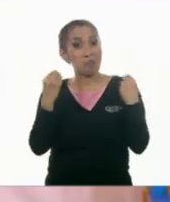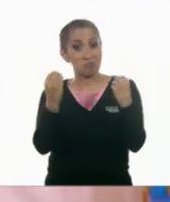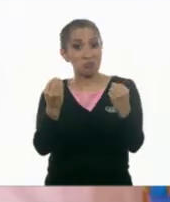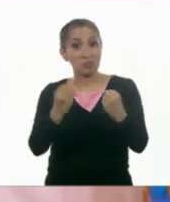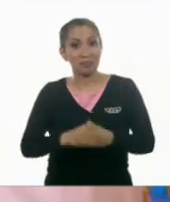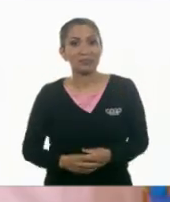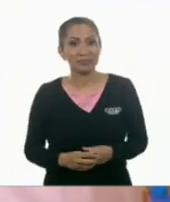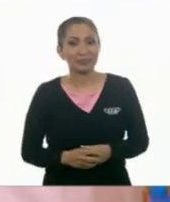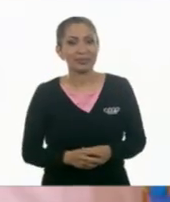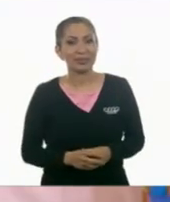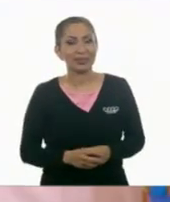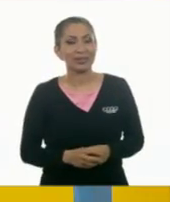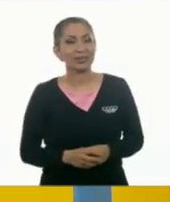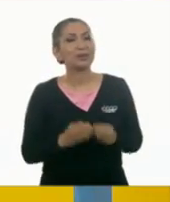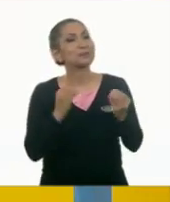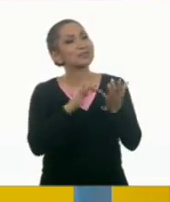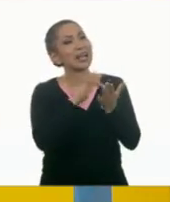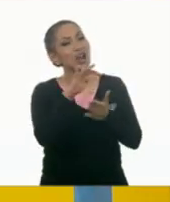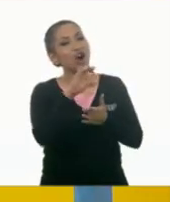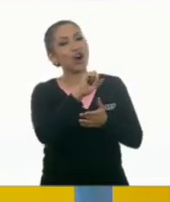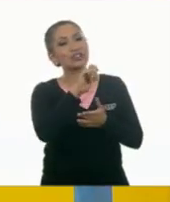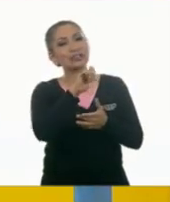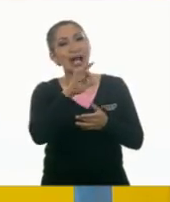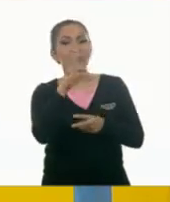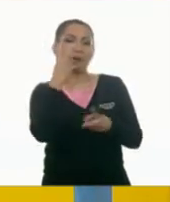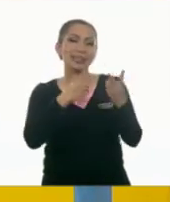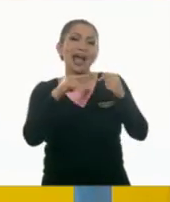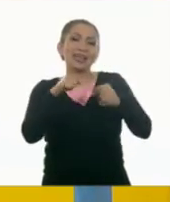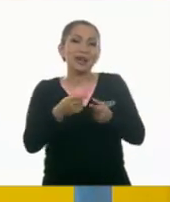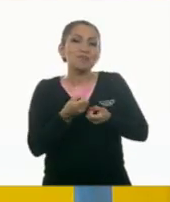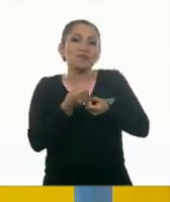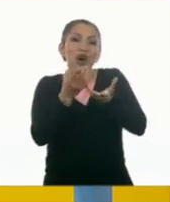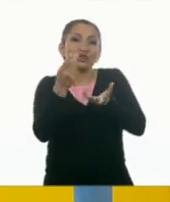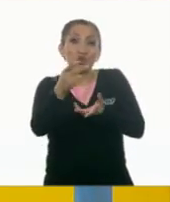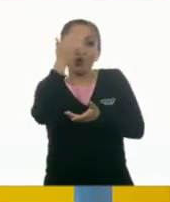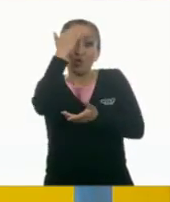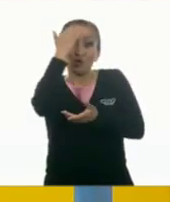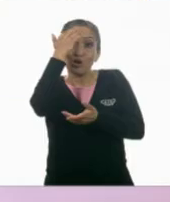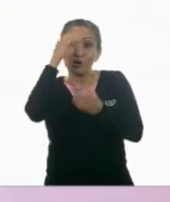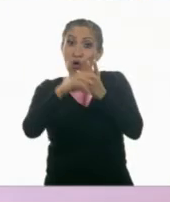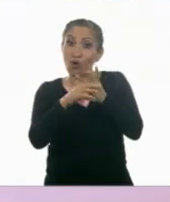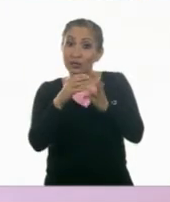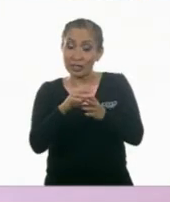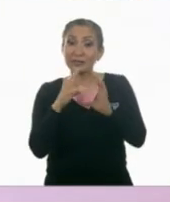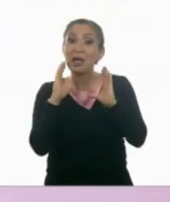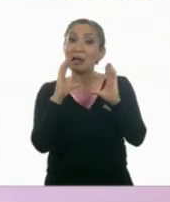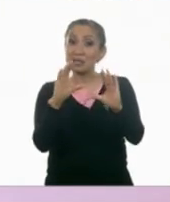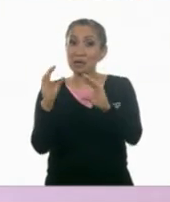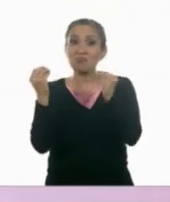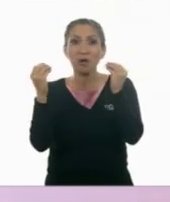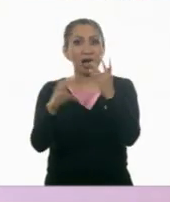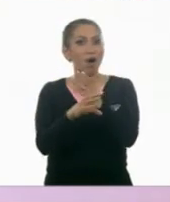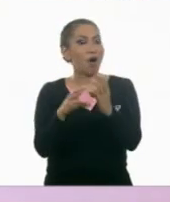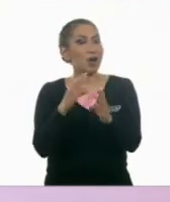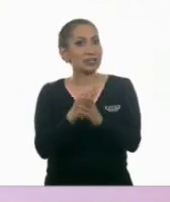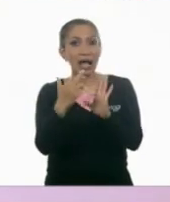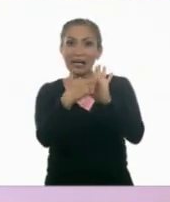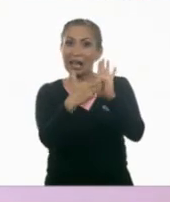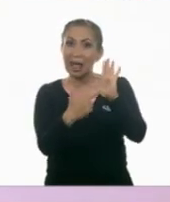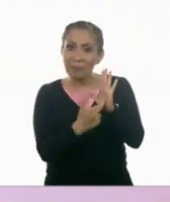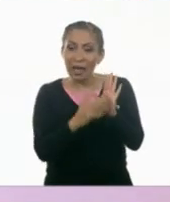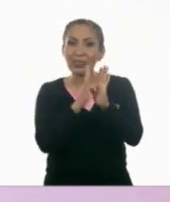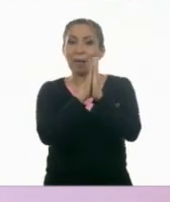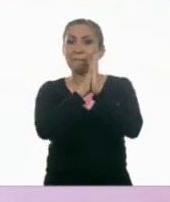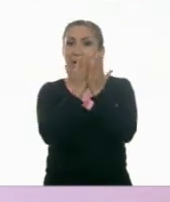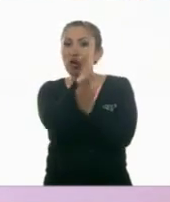disfrutar. Muchas gracias, Oscar, por venir a compartirnos tu conocimiento y enseñarnos tantas cosas de los reglamentos,